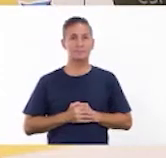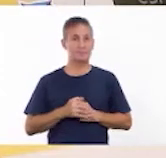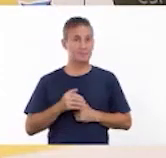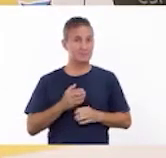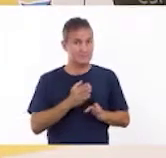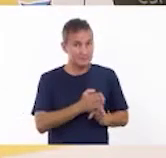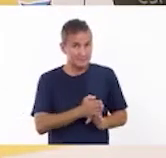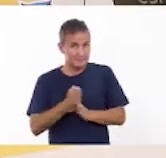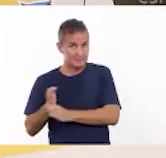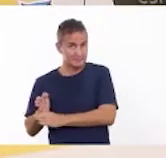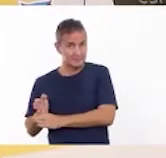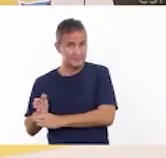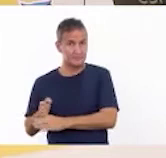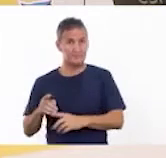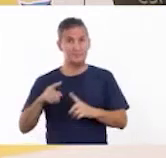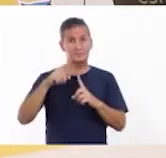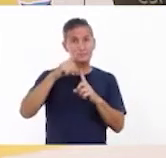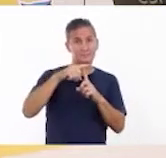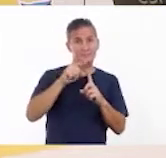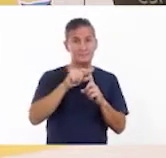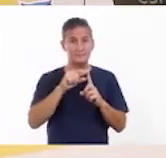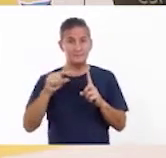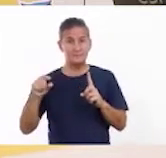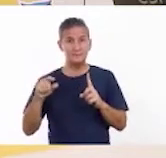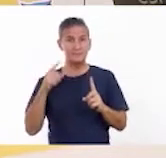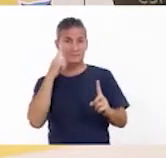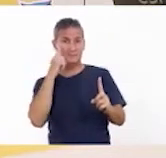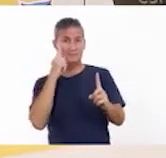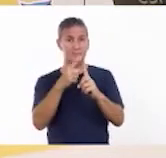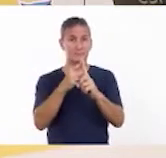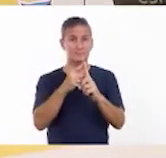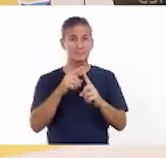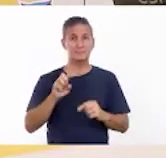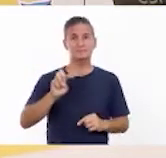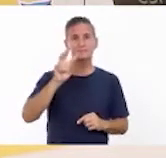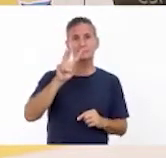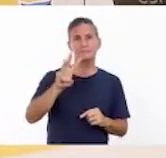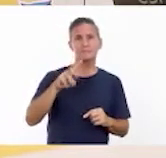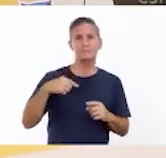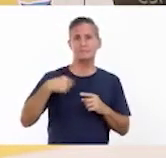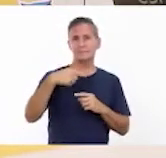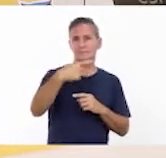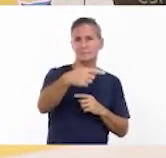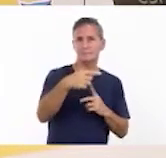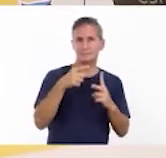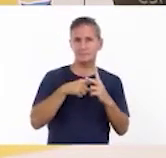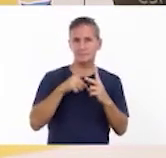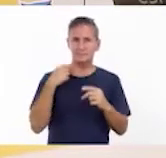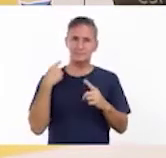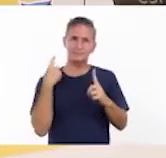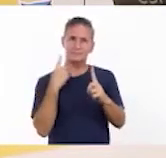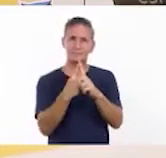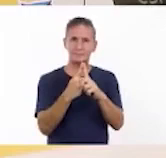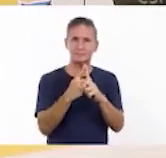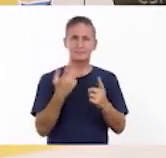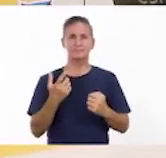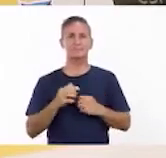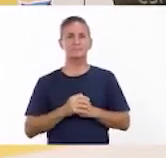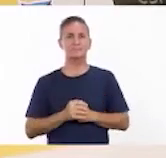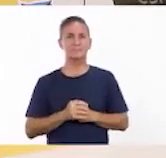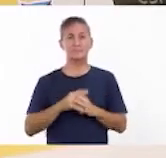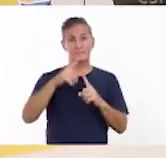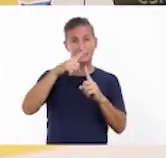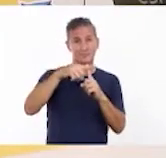Bien, pasamos ahora a la temática y objetivos de tercero regular y por encuentro.